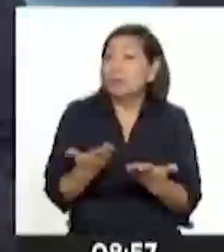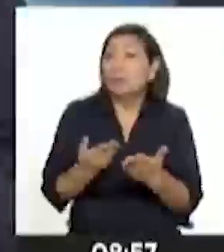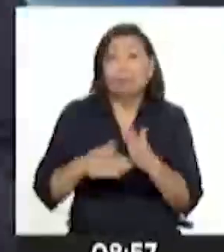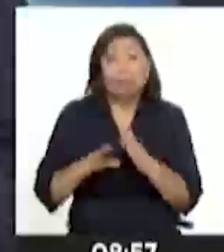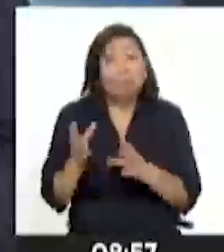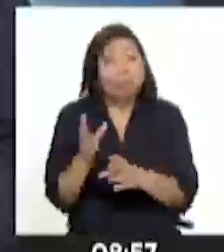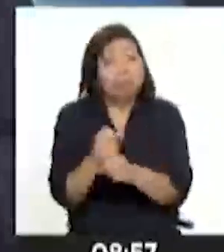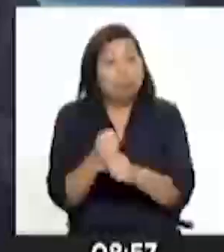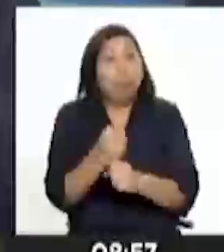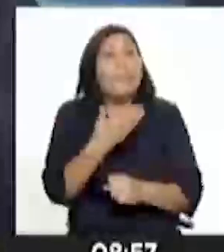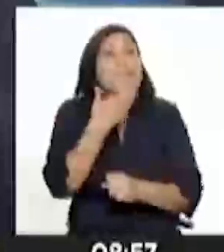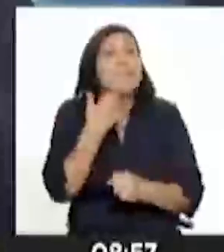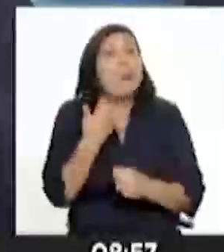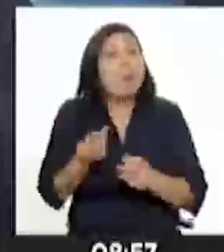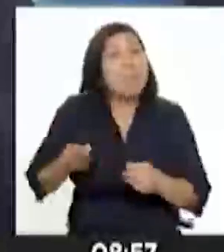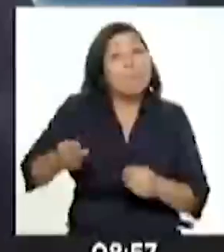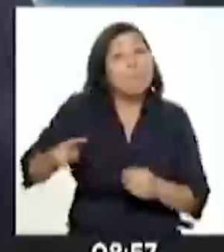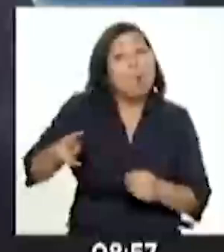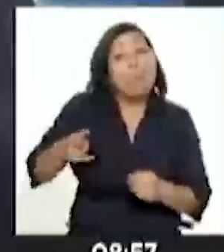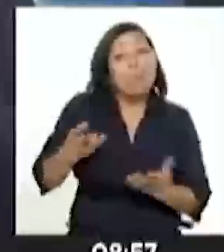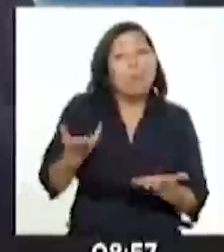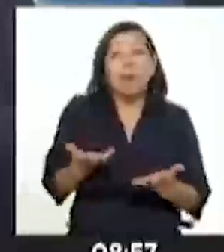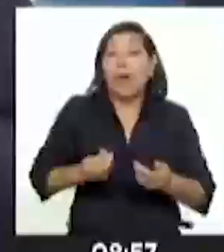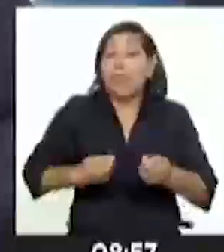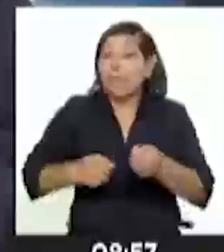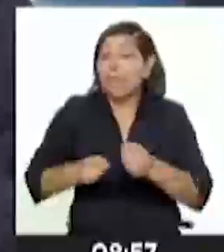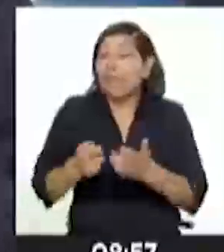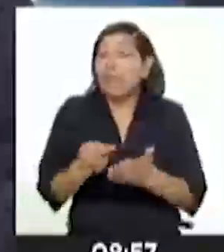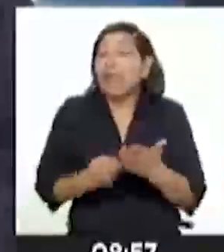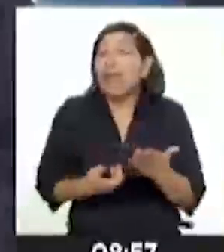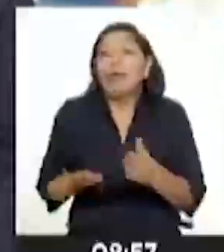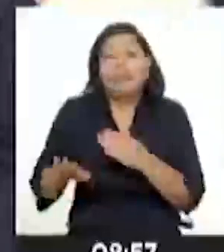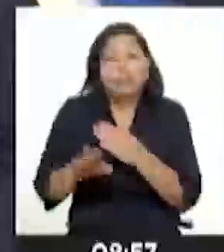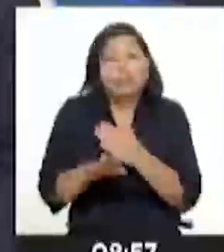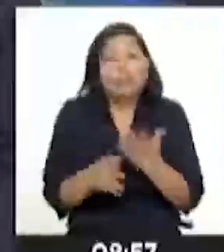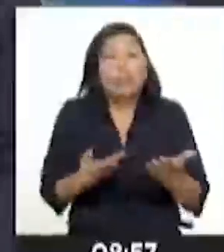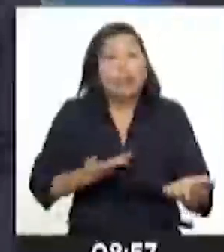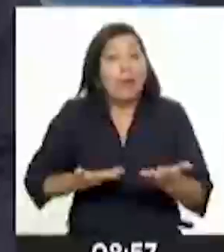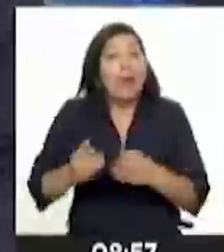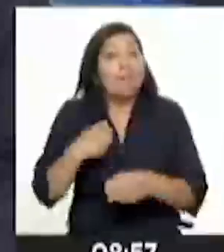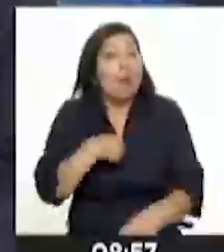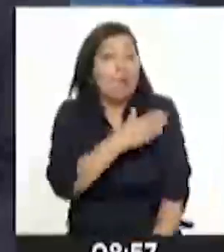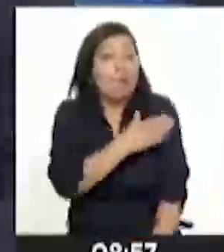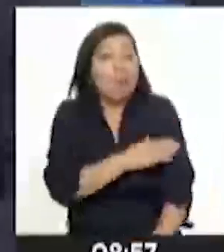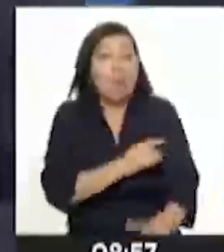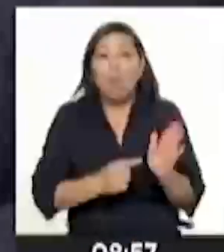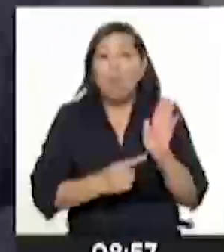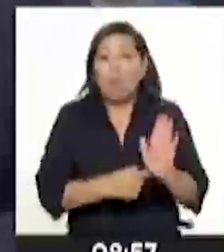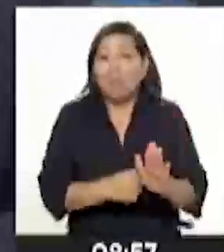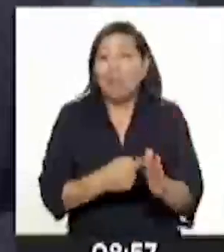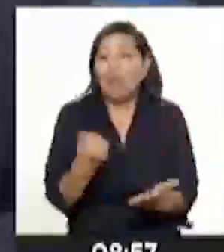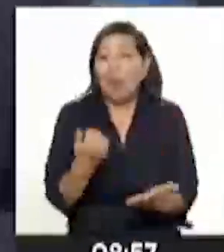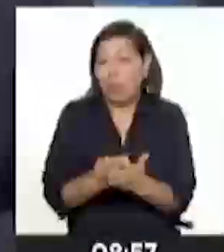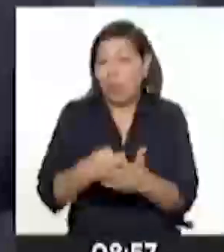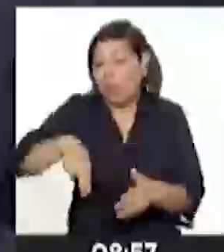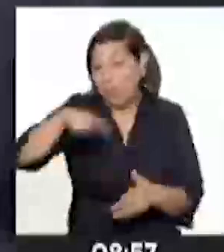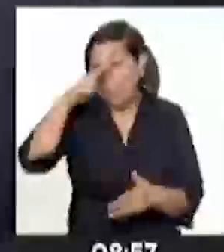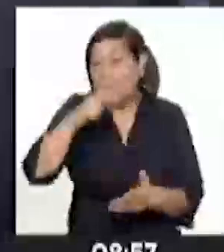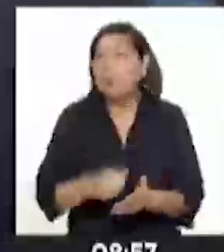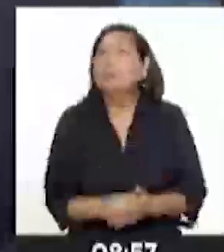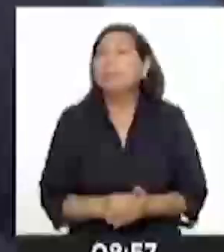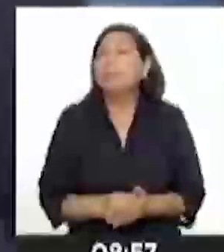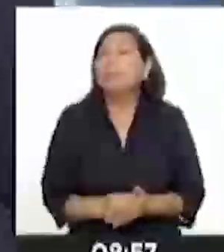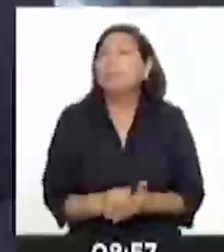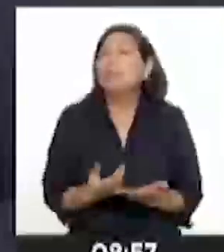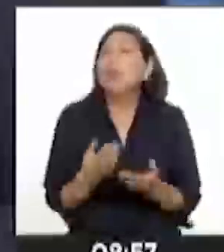de recuperación, y el crecimiento del sector agroexportador lo que va a hacer es consolidar esta dinámica favorable que viene mostrando la economía peruana. Ahora, en términos